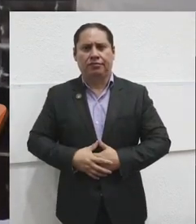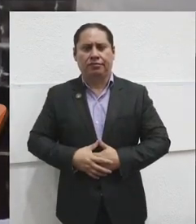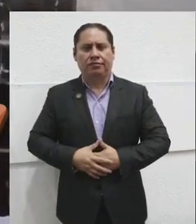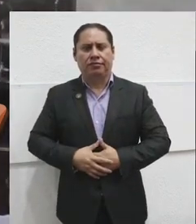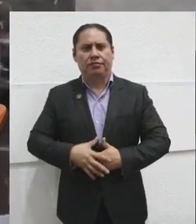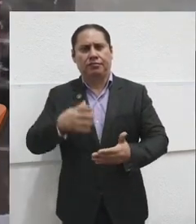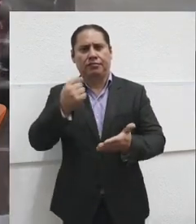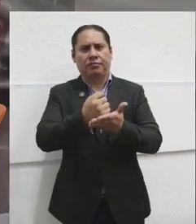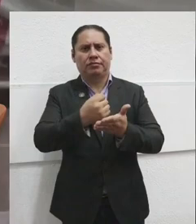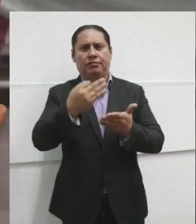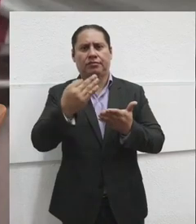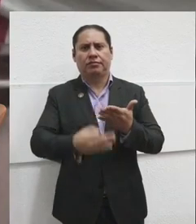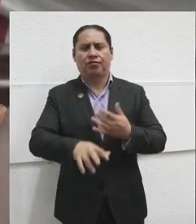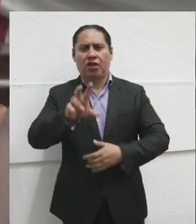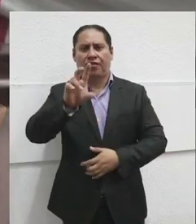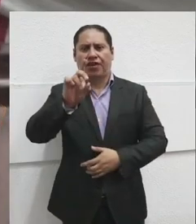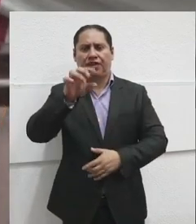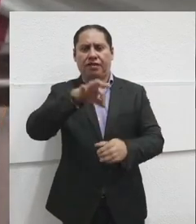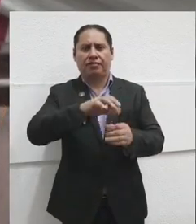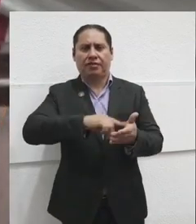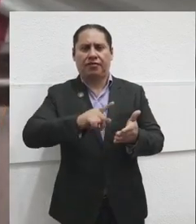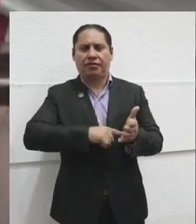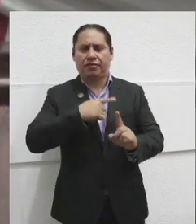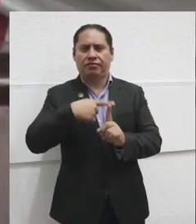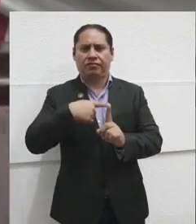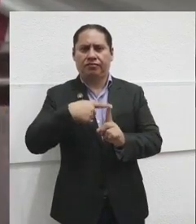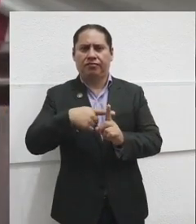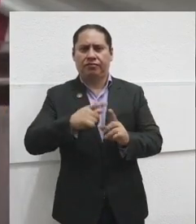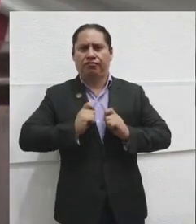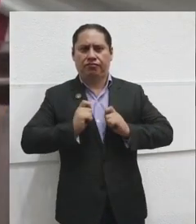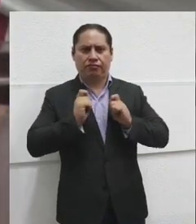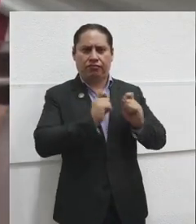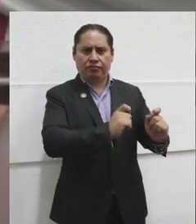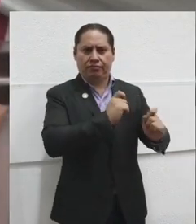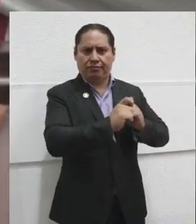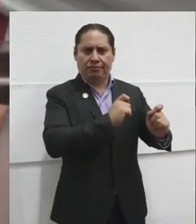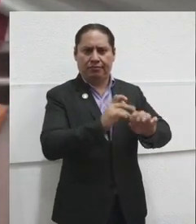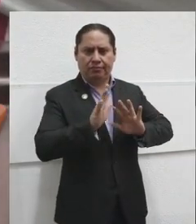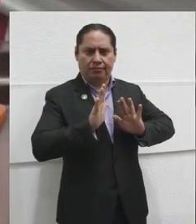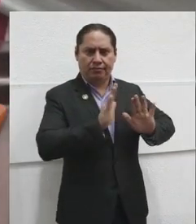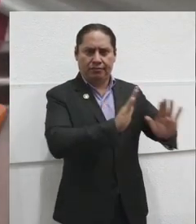Gracias, diputada secretaria. Aprobado con 30 votos a